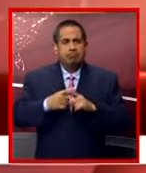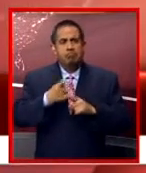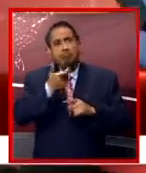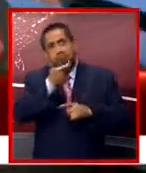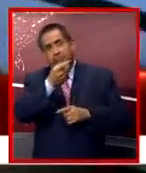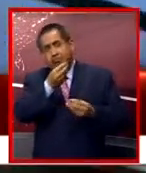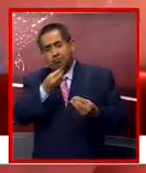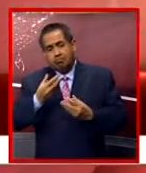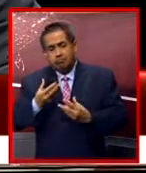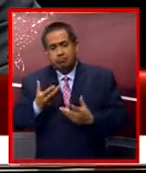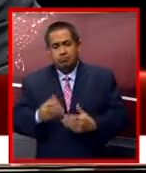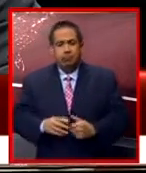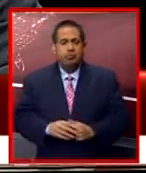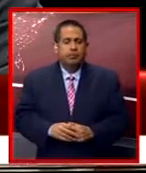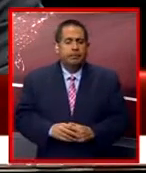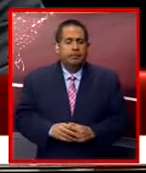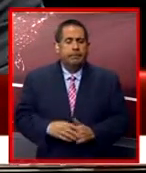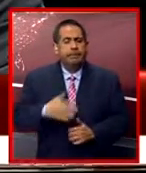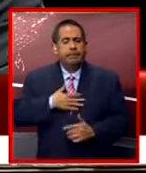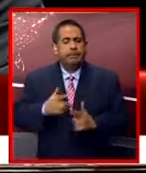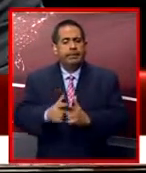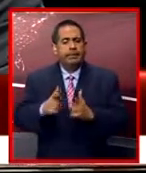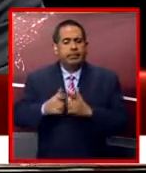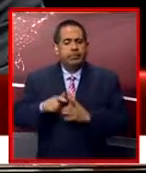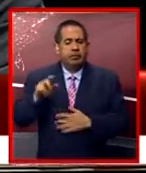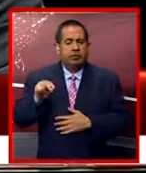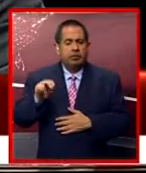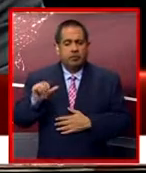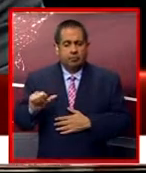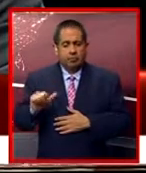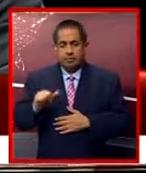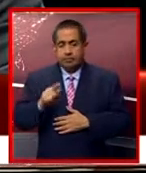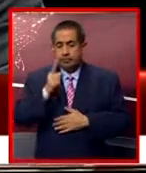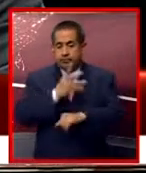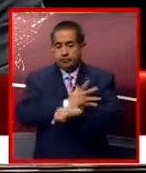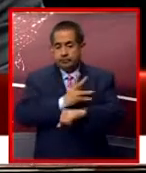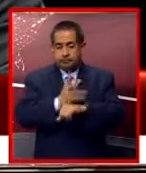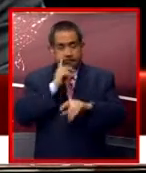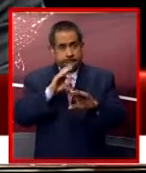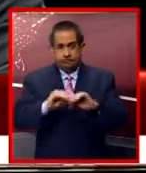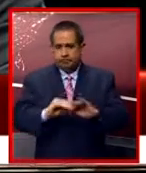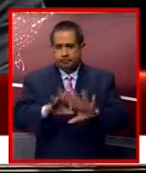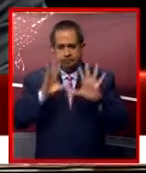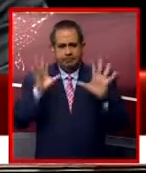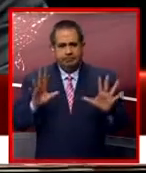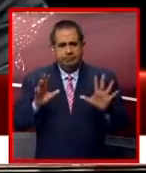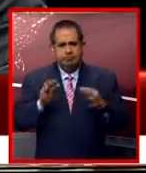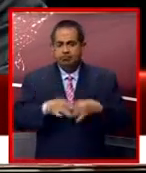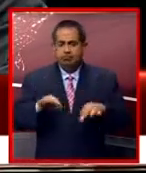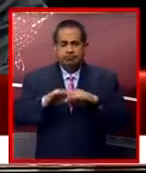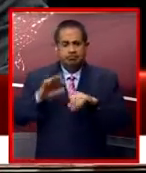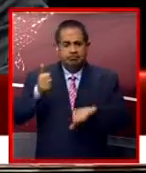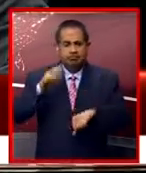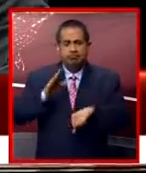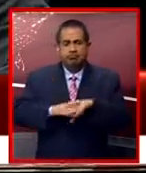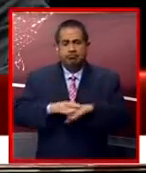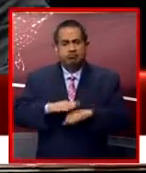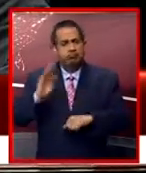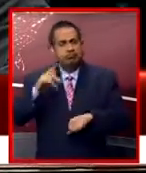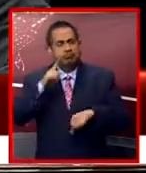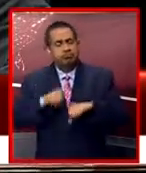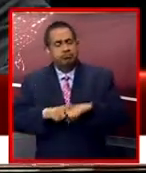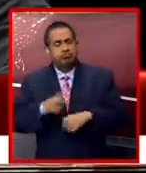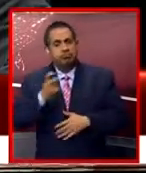divisas. Para el Grupo Parlamentario de Nueva Alianza, la transparencia es un aspecto inherente de la administración pública. Por